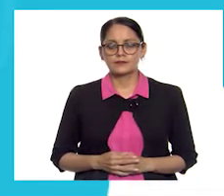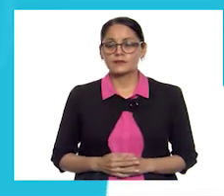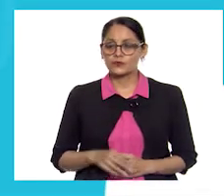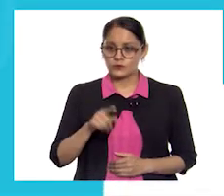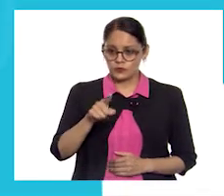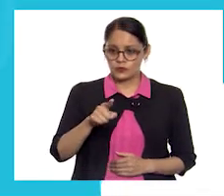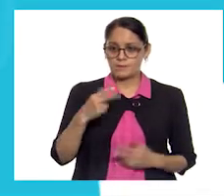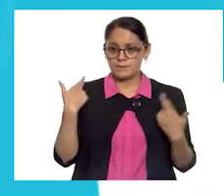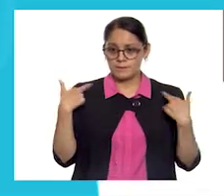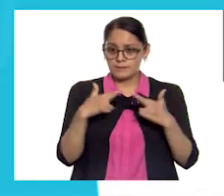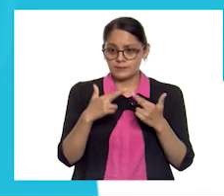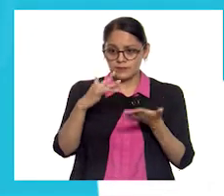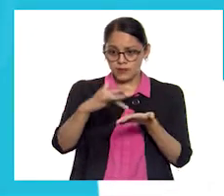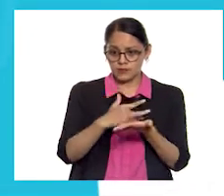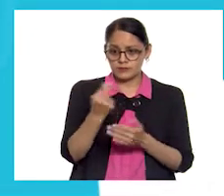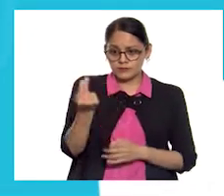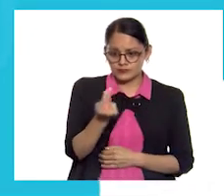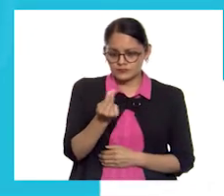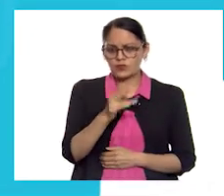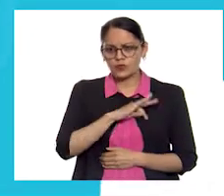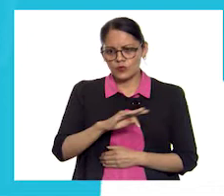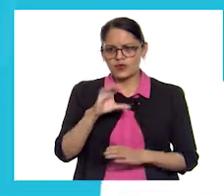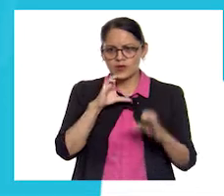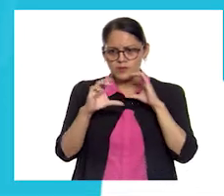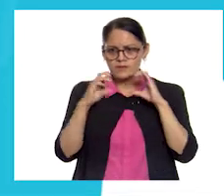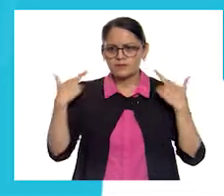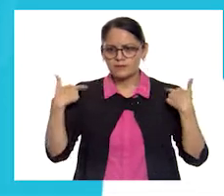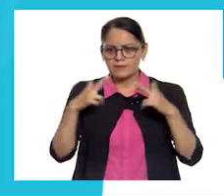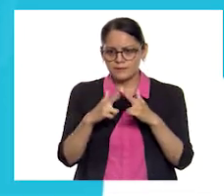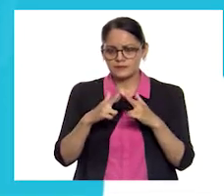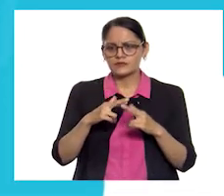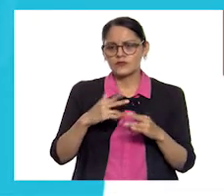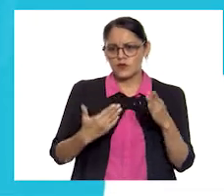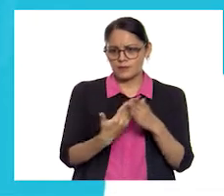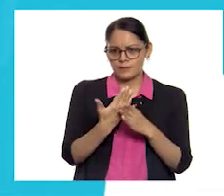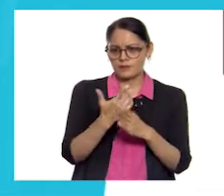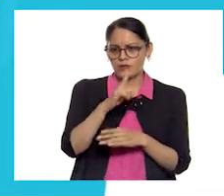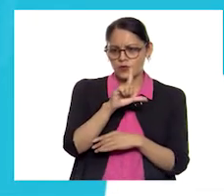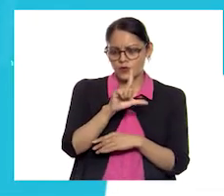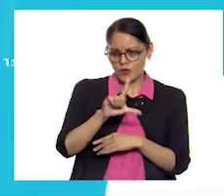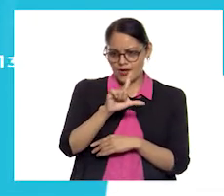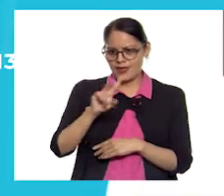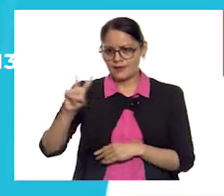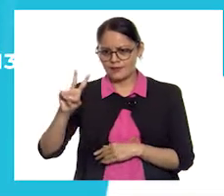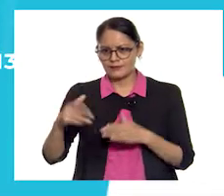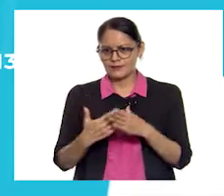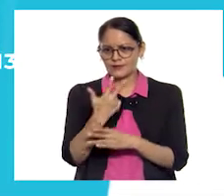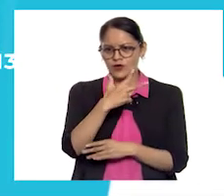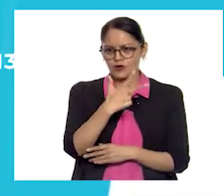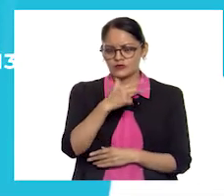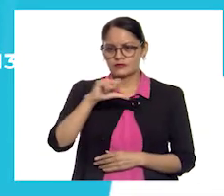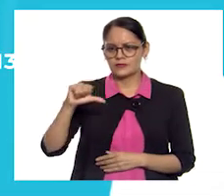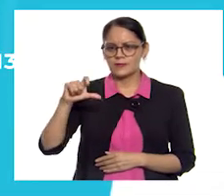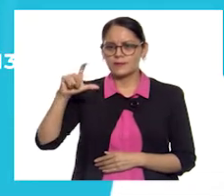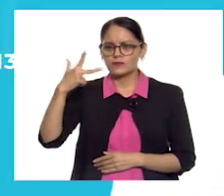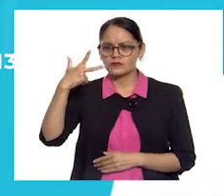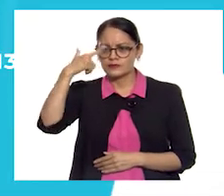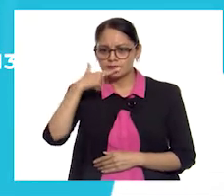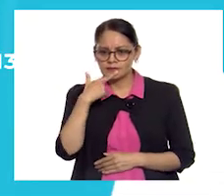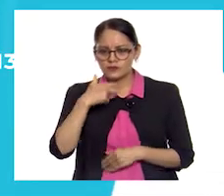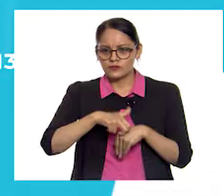Para solicitar apoyo pedagógico, comunícate con maestras y maestros de lunes a viernes de 8 a 20 horas al